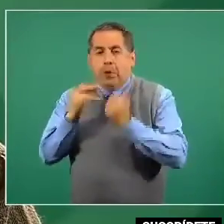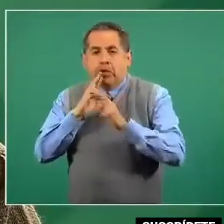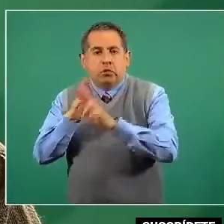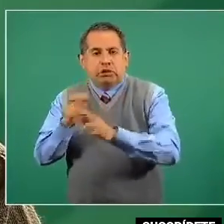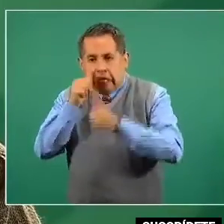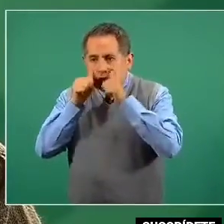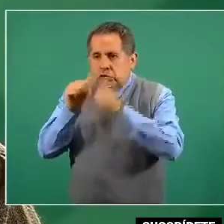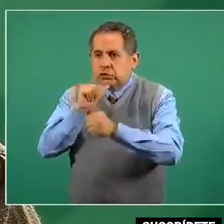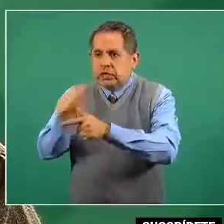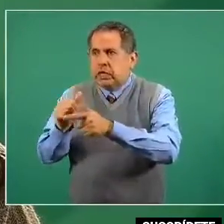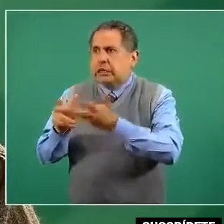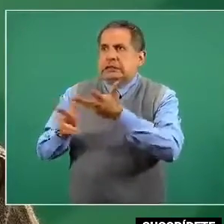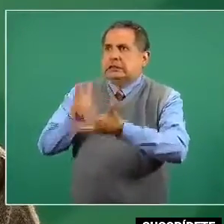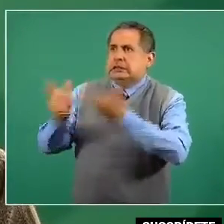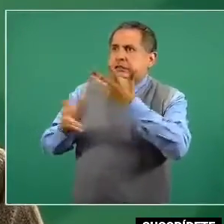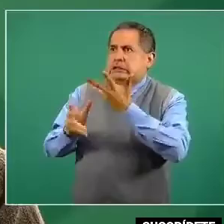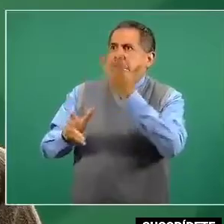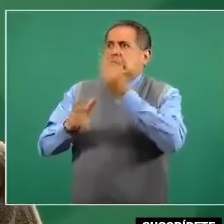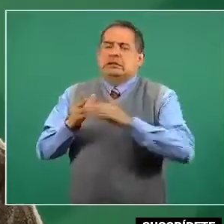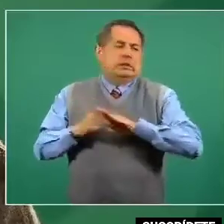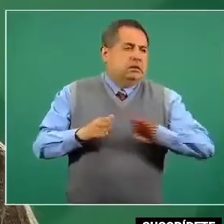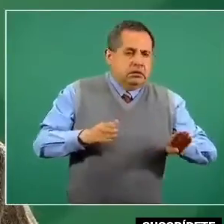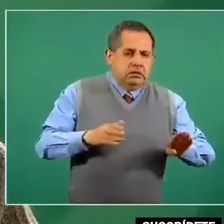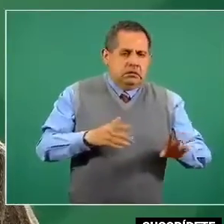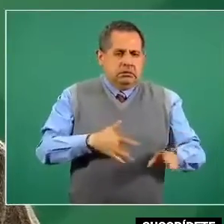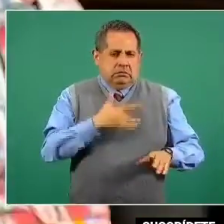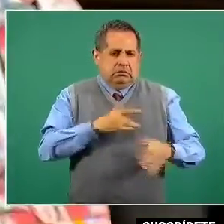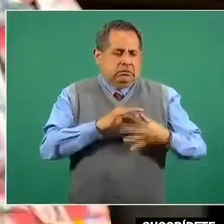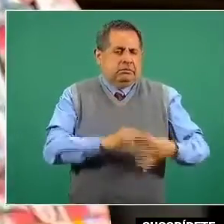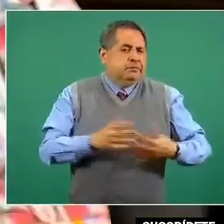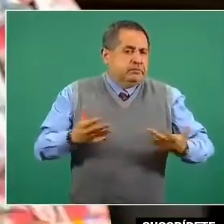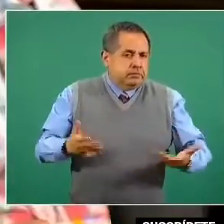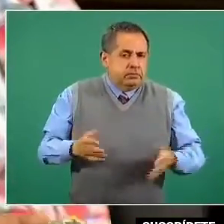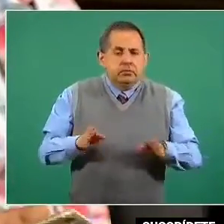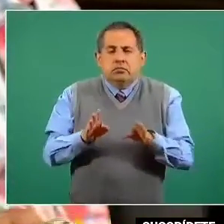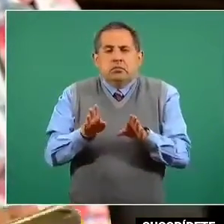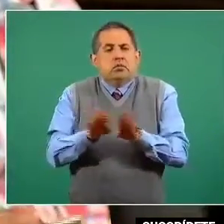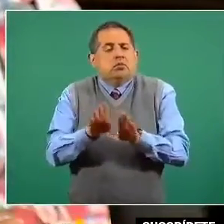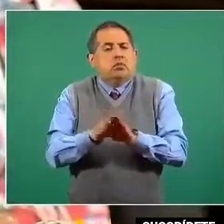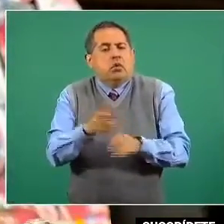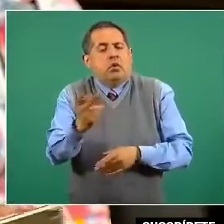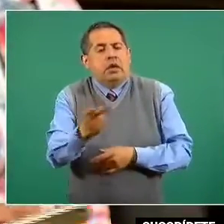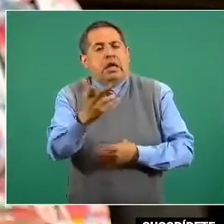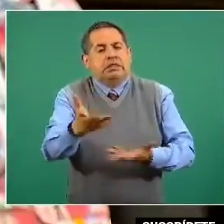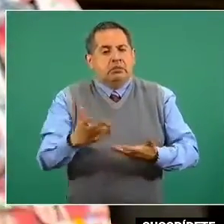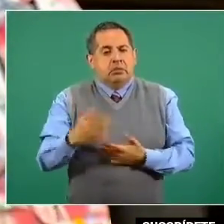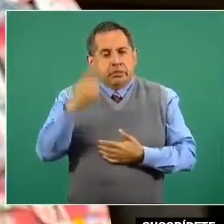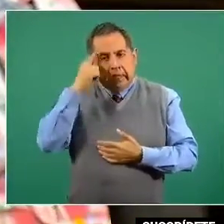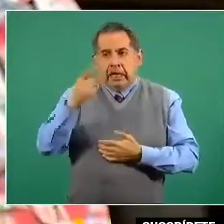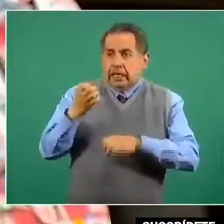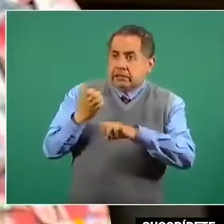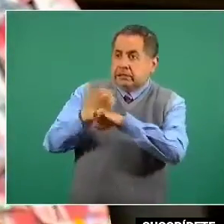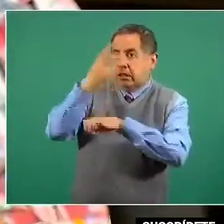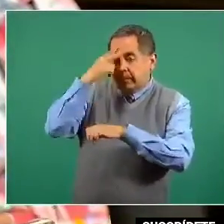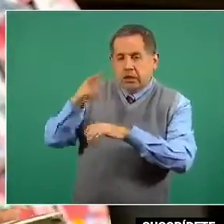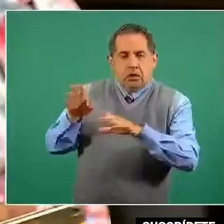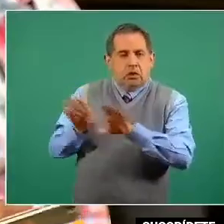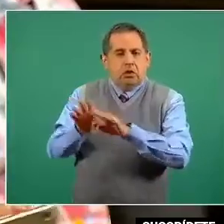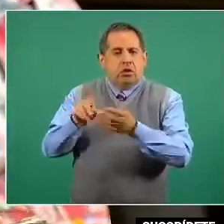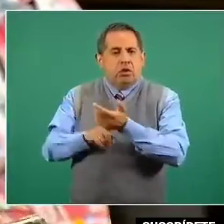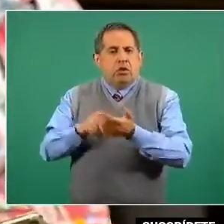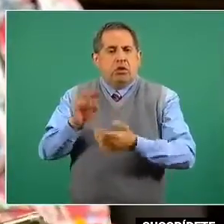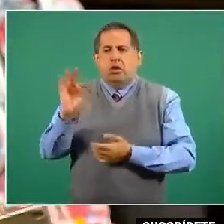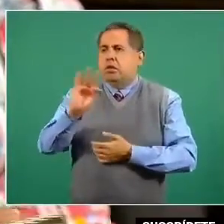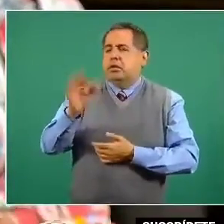esa respuesta. Es una situación totalmente humana, ¿no? ¿Cómo se le tiene que hacer precisamente para que casos, no sé, el Estado de México, o hablábamos le